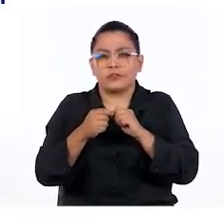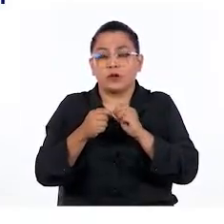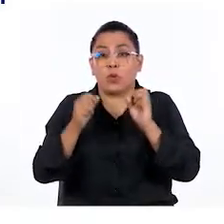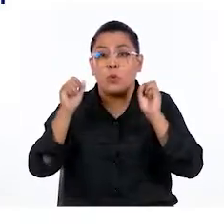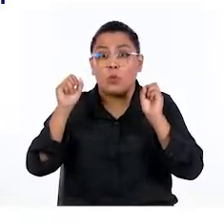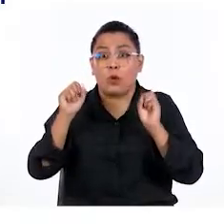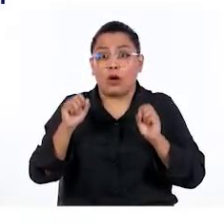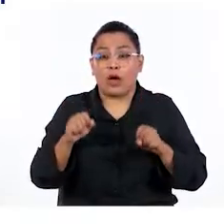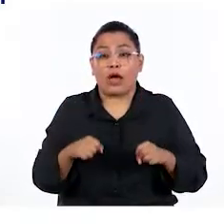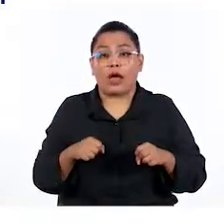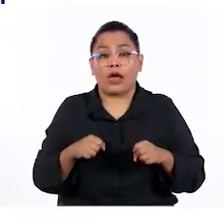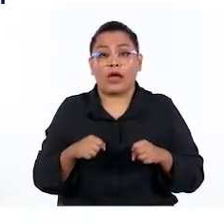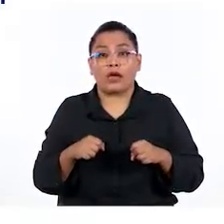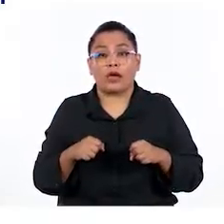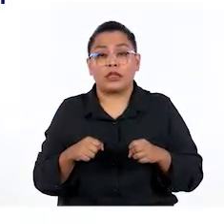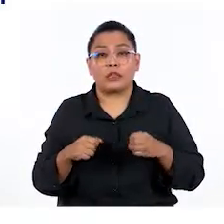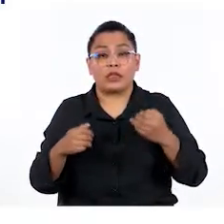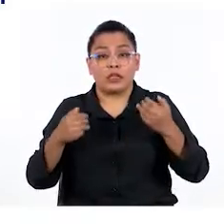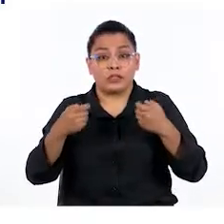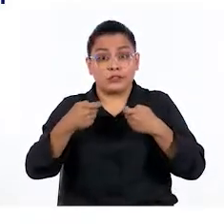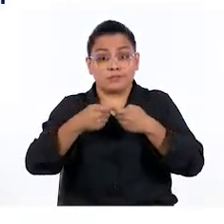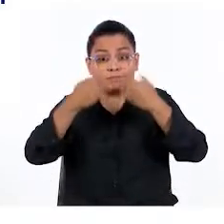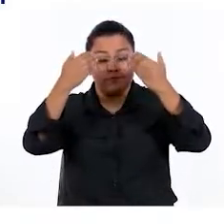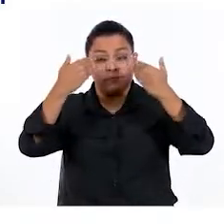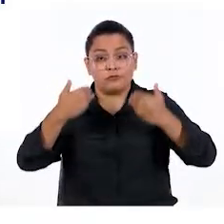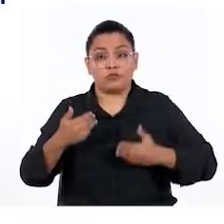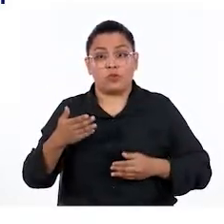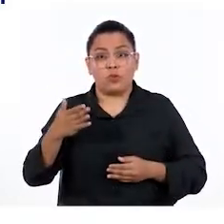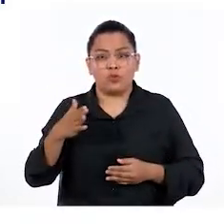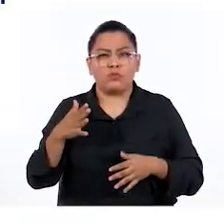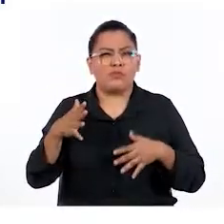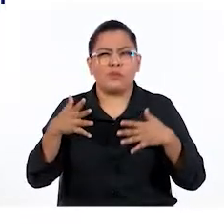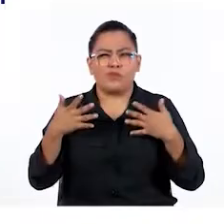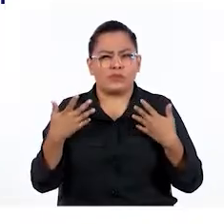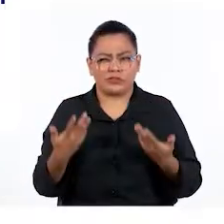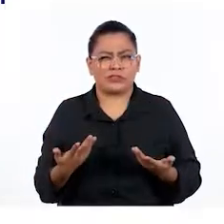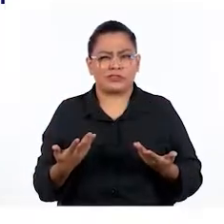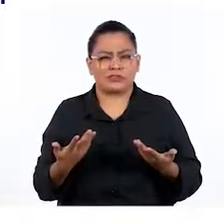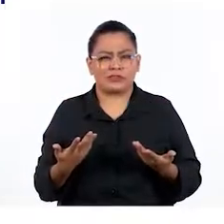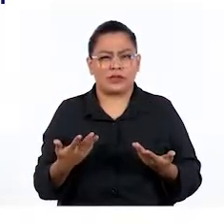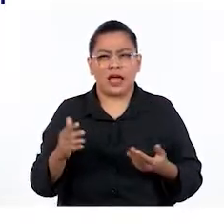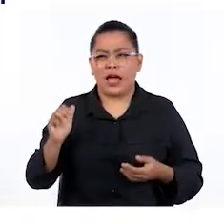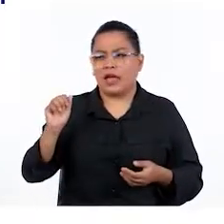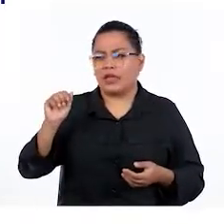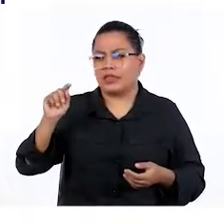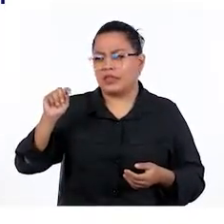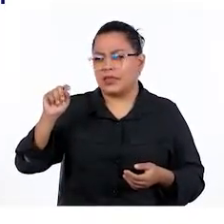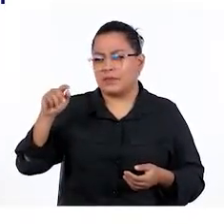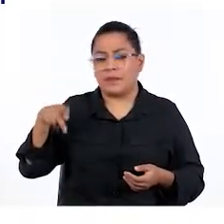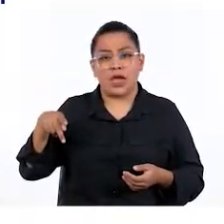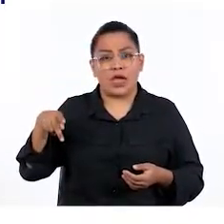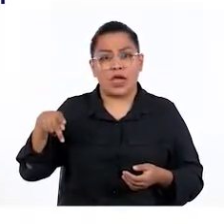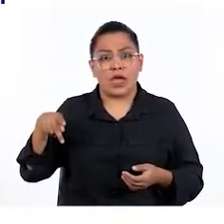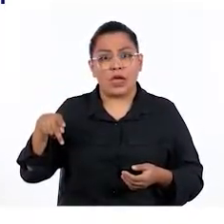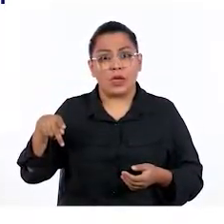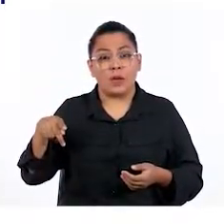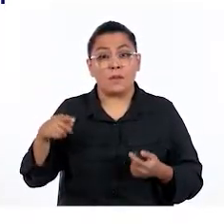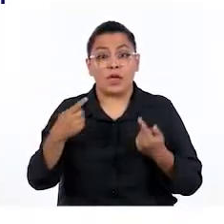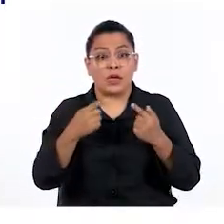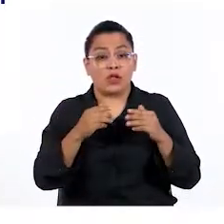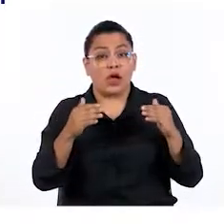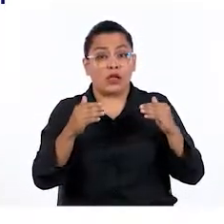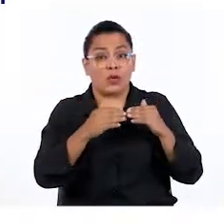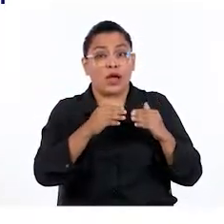permiten obtener energía biológicamente útil? Es decir, ¿por qué permiten generar ATP y por qué permiten generar